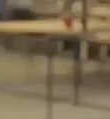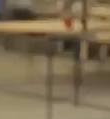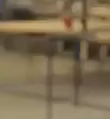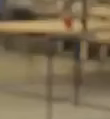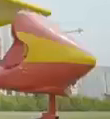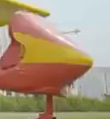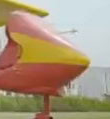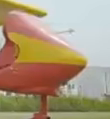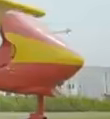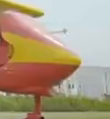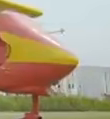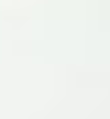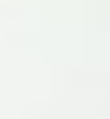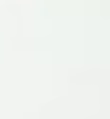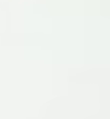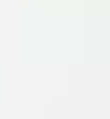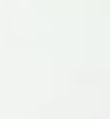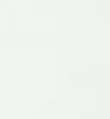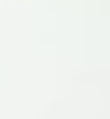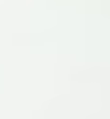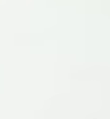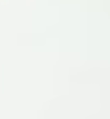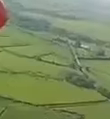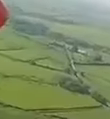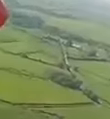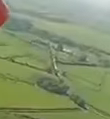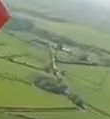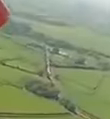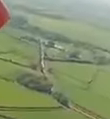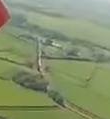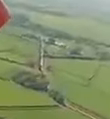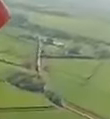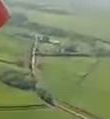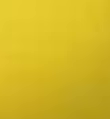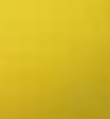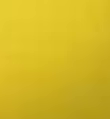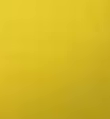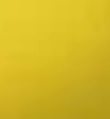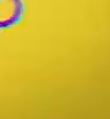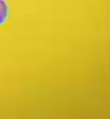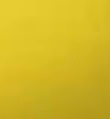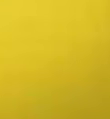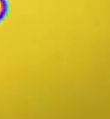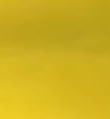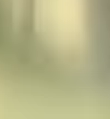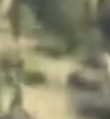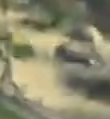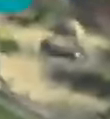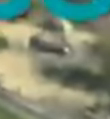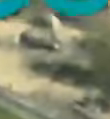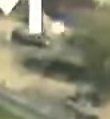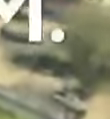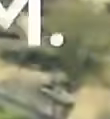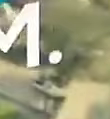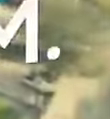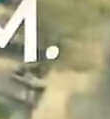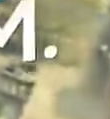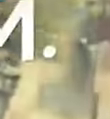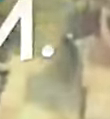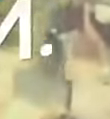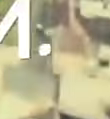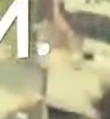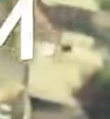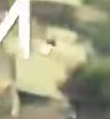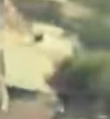es diseño nuestro, todo se genera aquí. ¿Por qué esa obsesión humana por volar? ¿Qué inventa? Y este domingo a